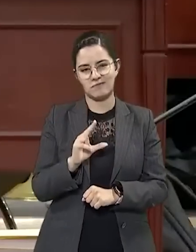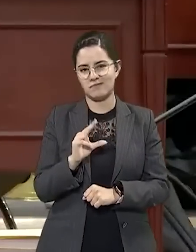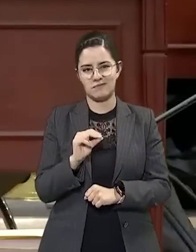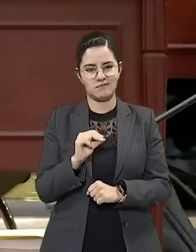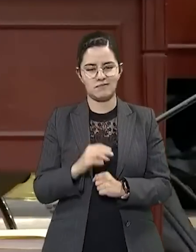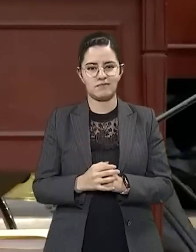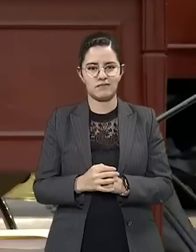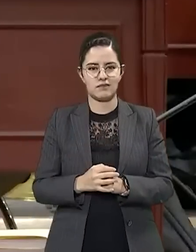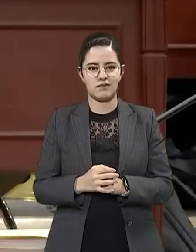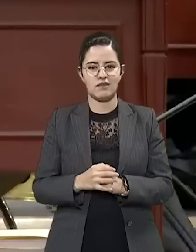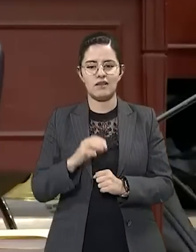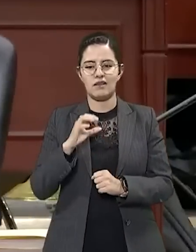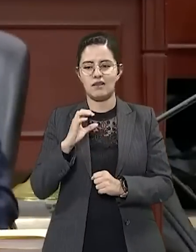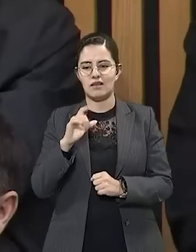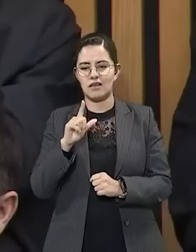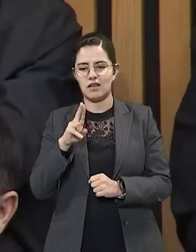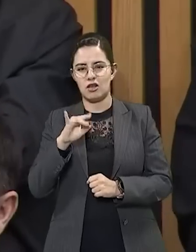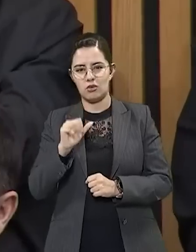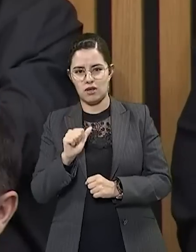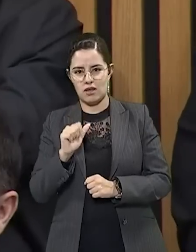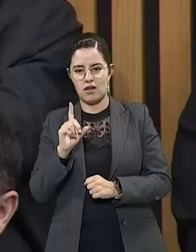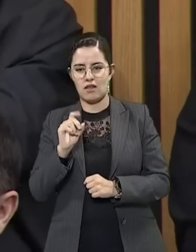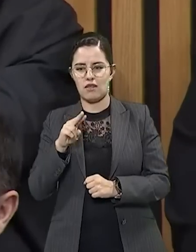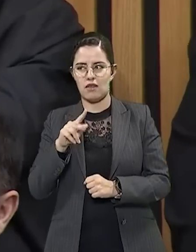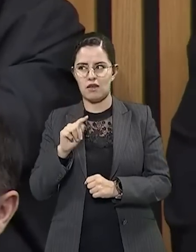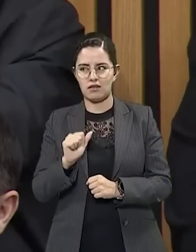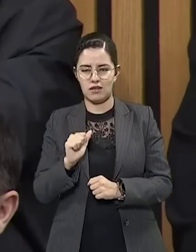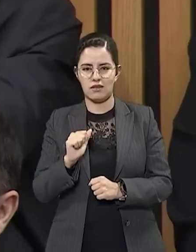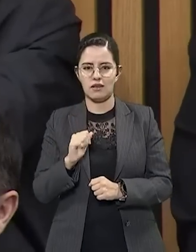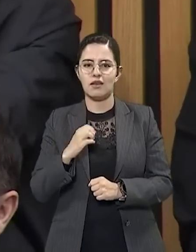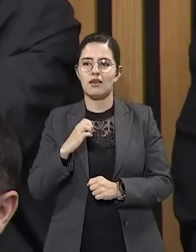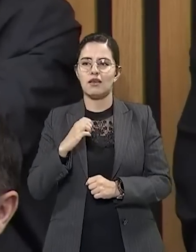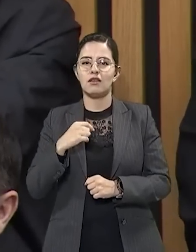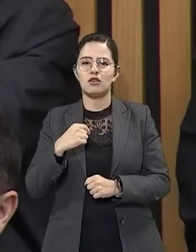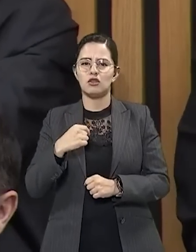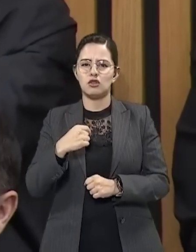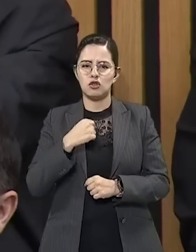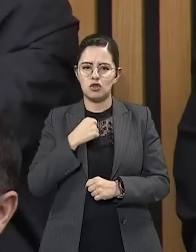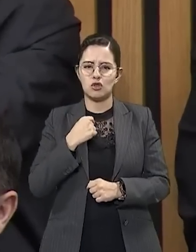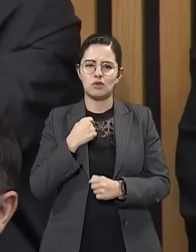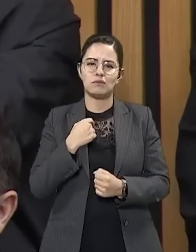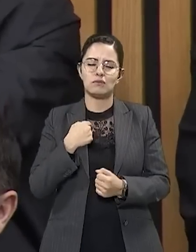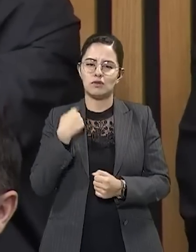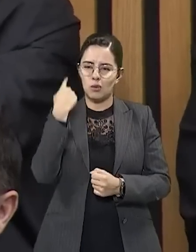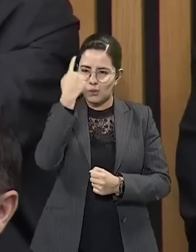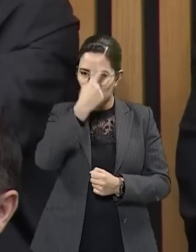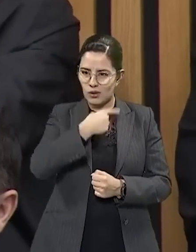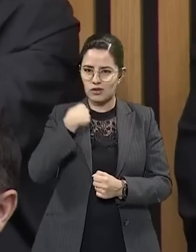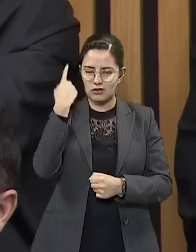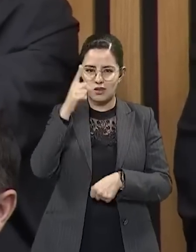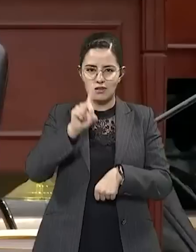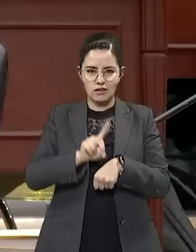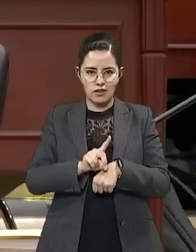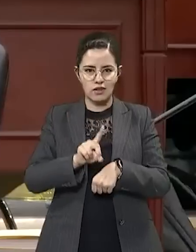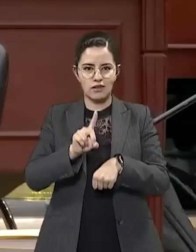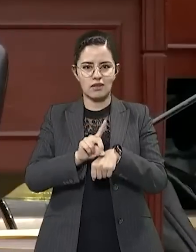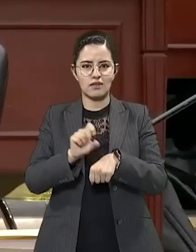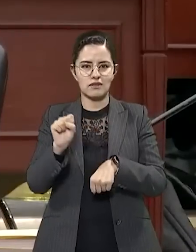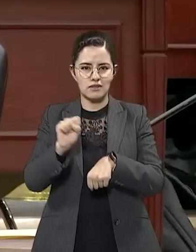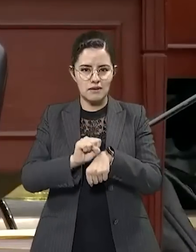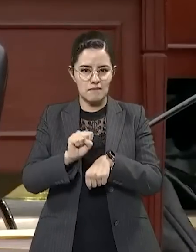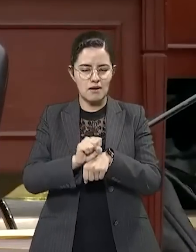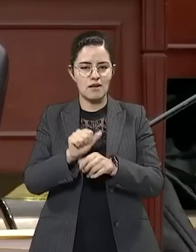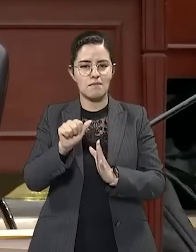Claudia y Dante a quienes les he robado horas días semanas meses